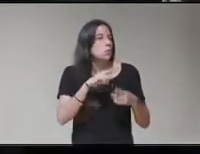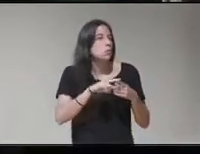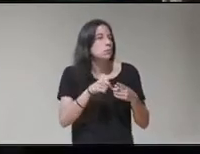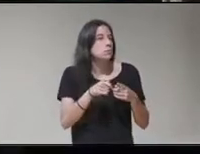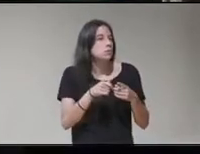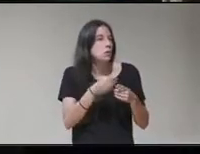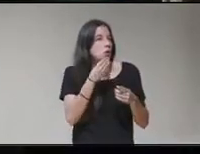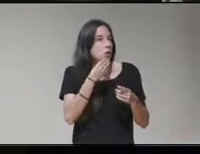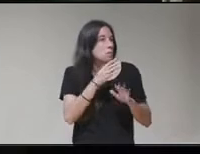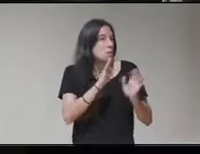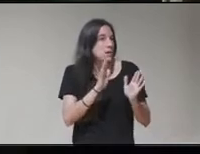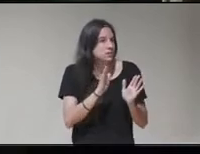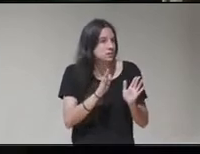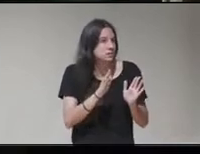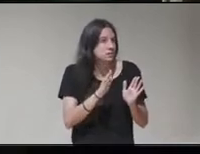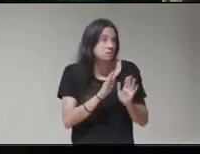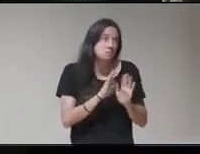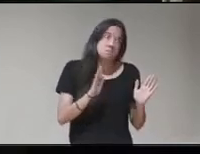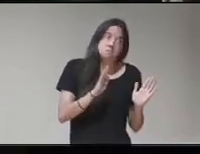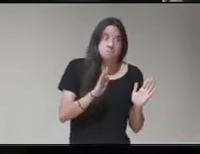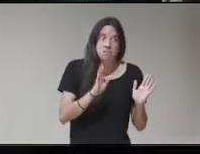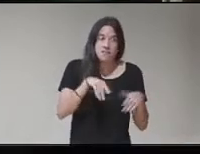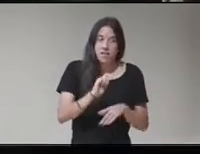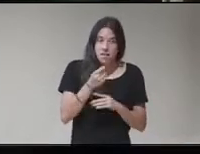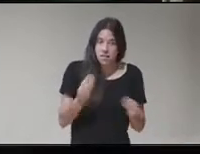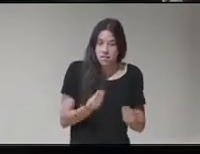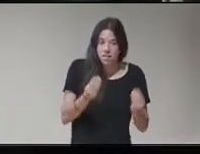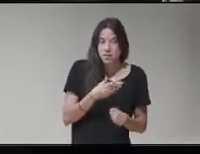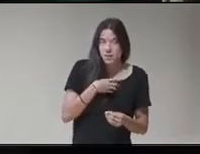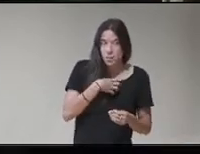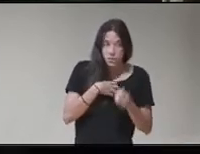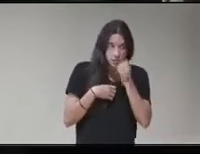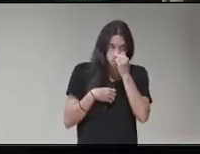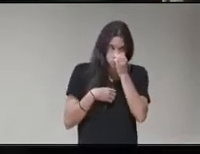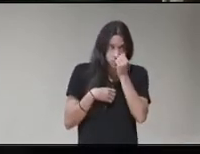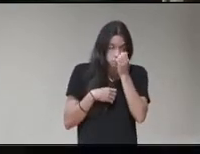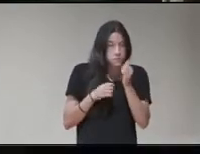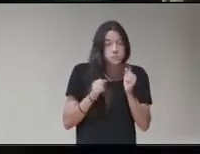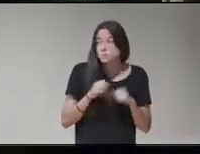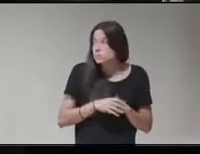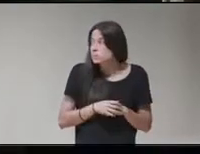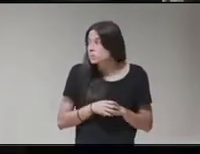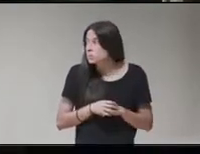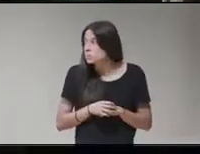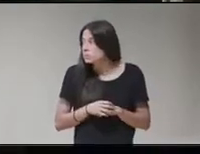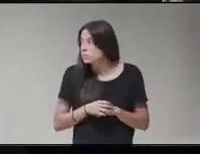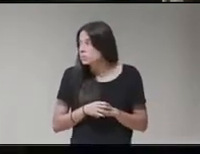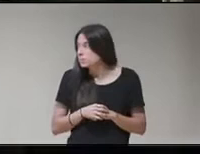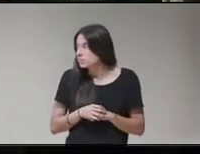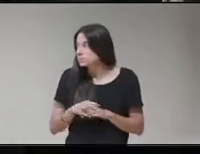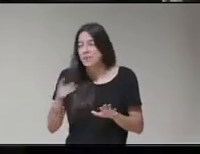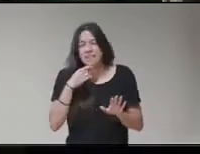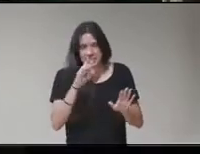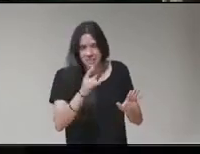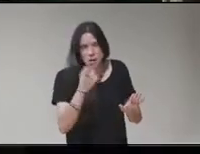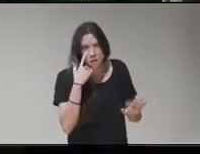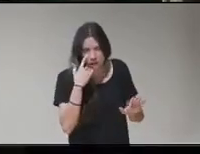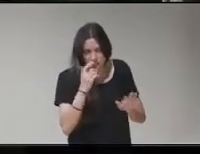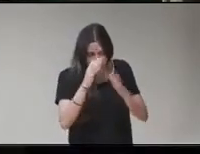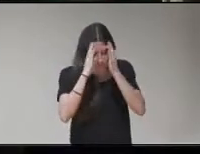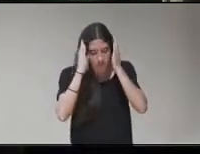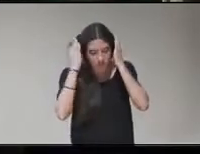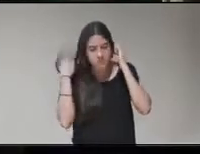comida. Eso es, claro. En eso estamos de acuerdo. Ay. Pero bueno, si compras en los mercados o si sí, pero produces, fíjate, sí. Eso fue una cosa que hizo,